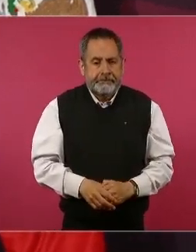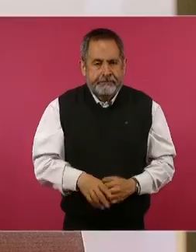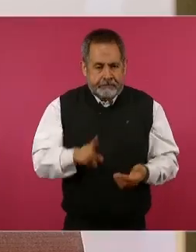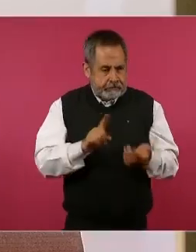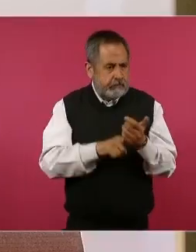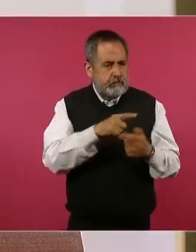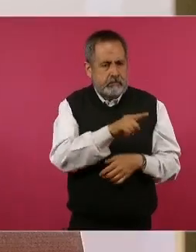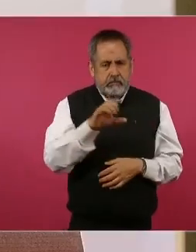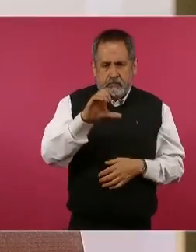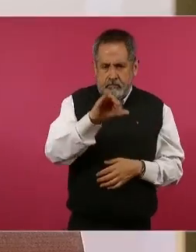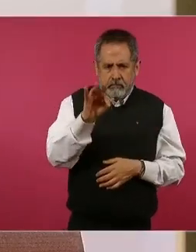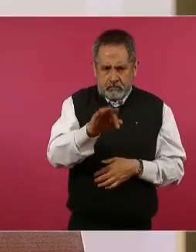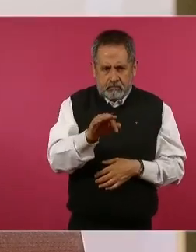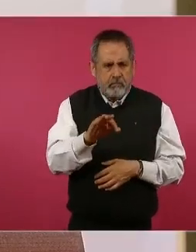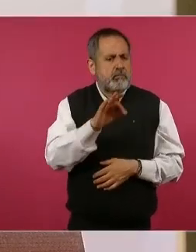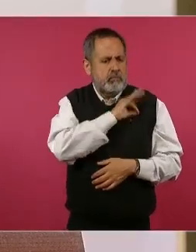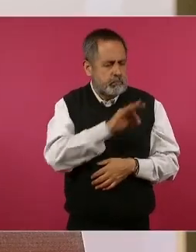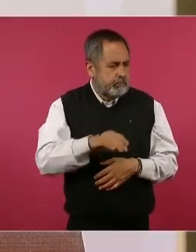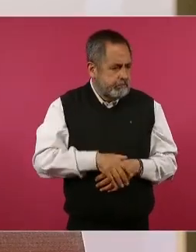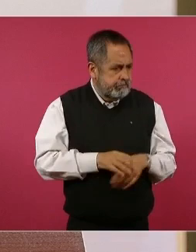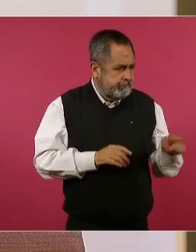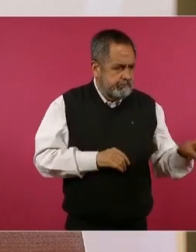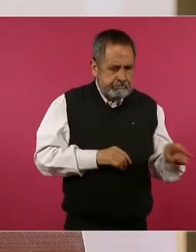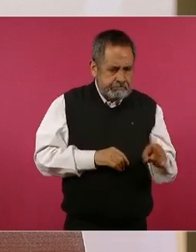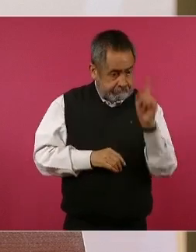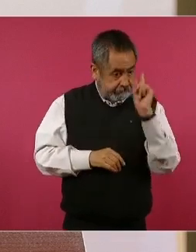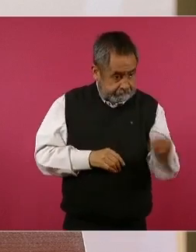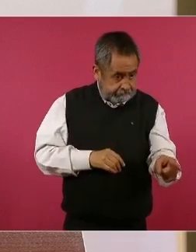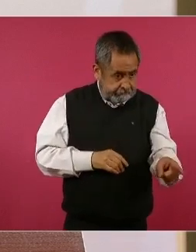tenga facultades para sancionar